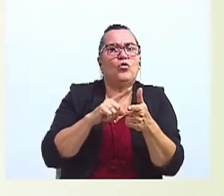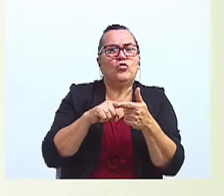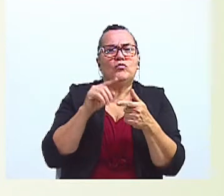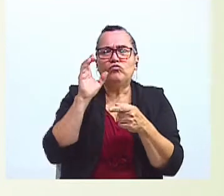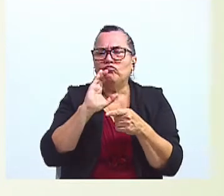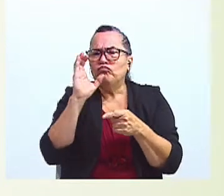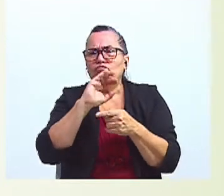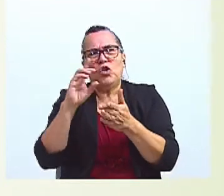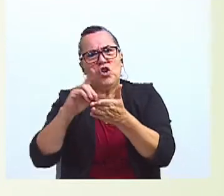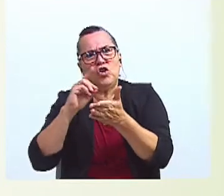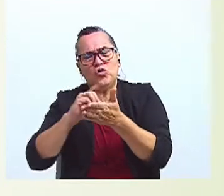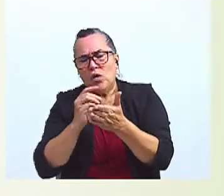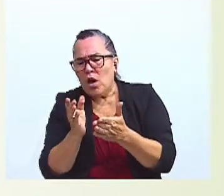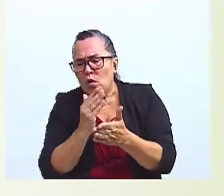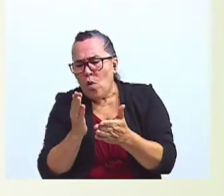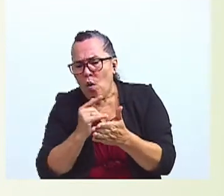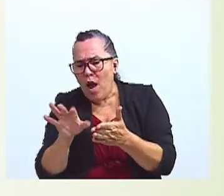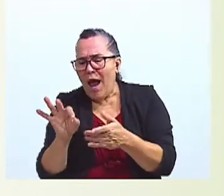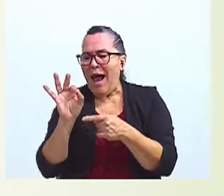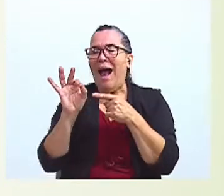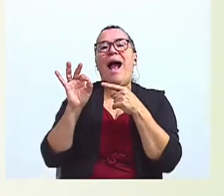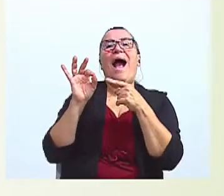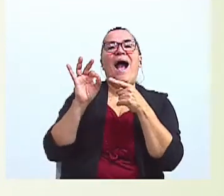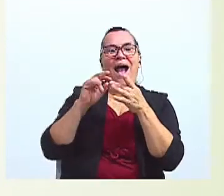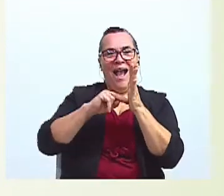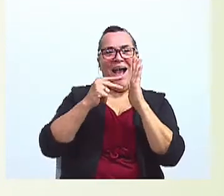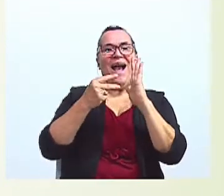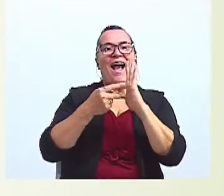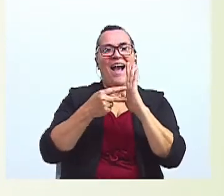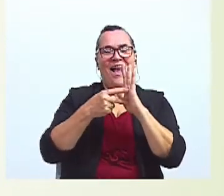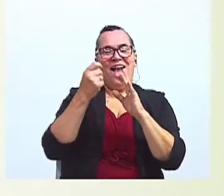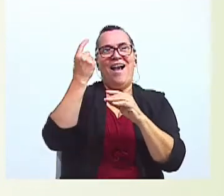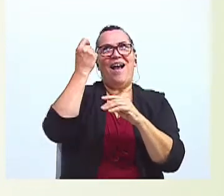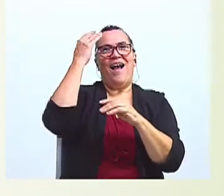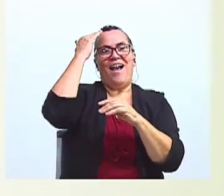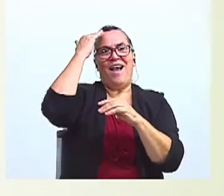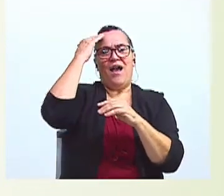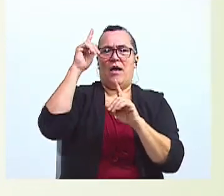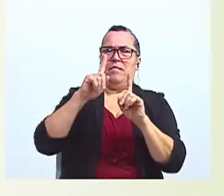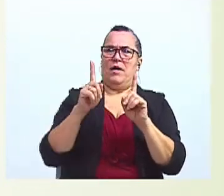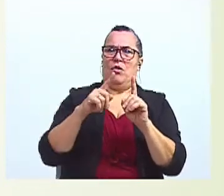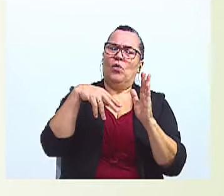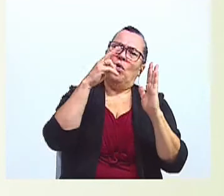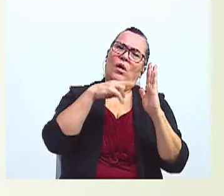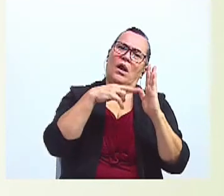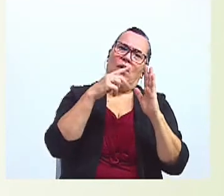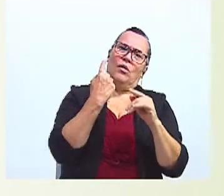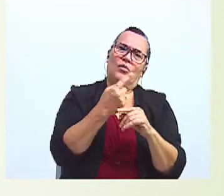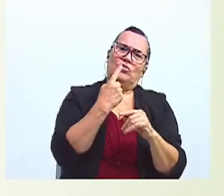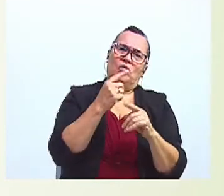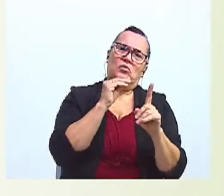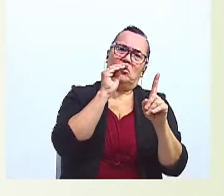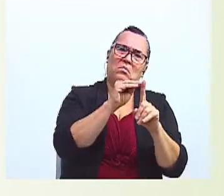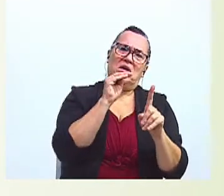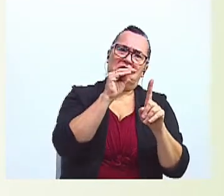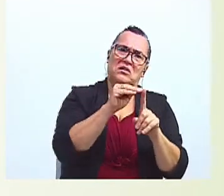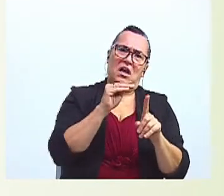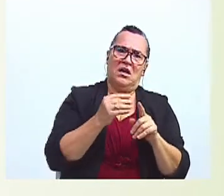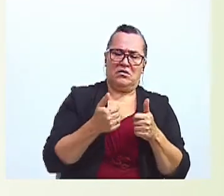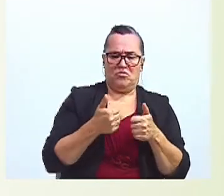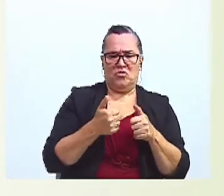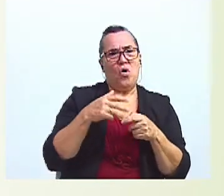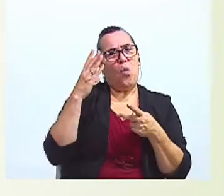buscar un diccionario. Sin embargo, si lo único que yo leo en mi vida diaria son los mensajes del